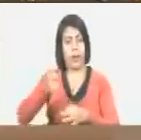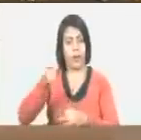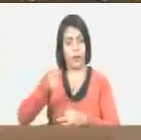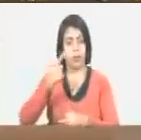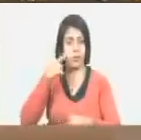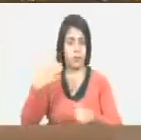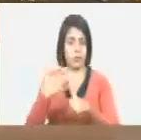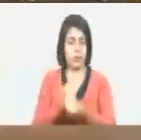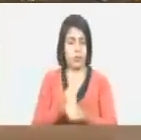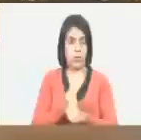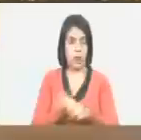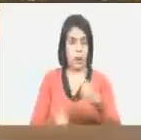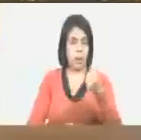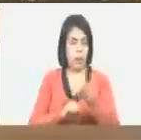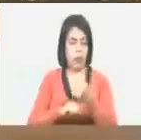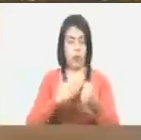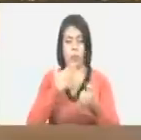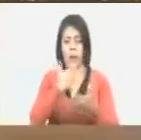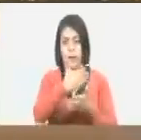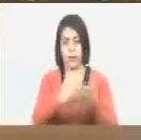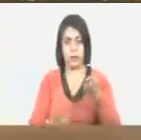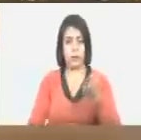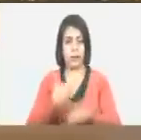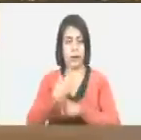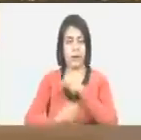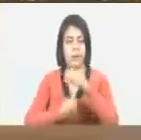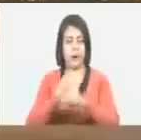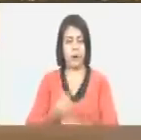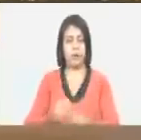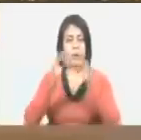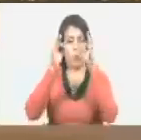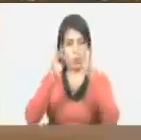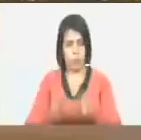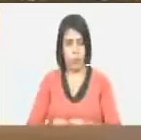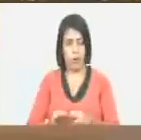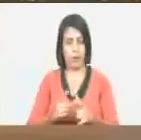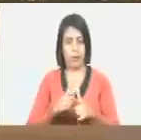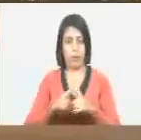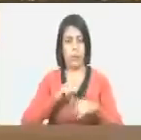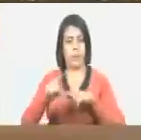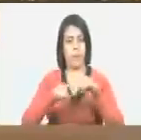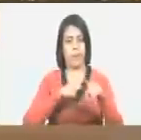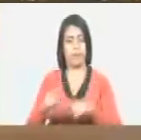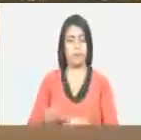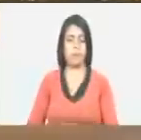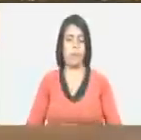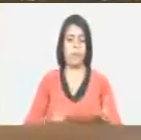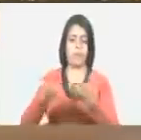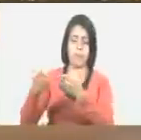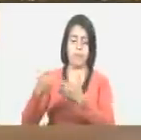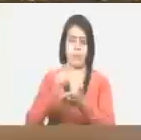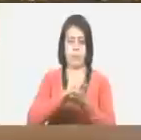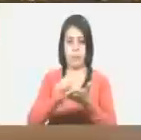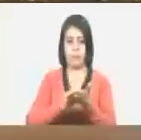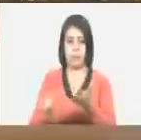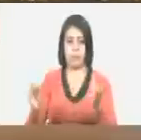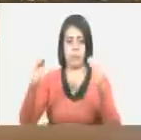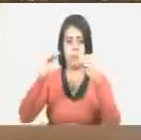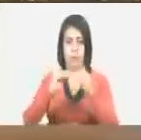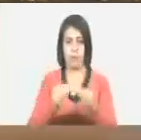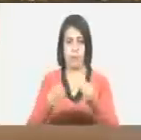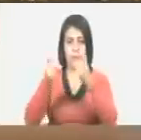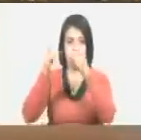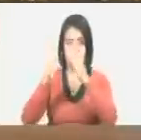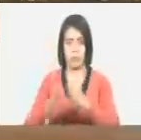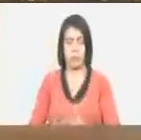encontrare fundada la solicitud, lo declarará formalmente y ordenará el envío de las actuaciones a la